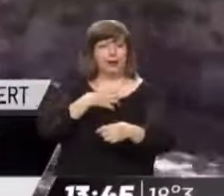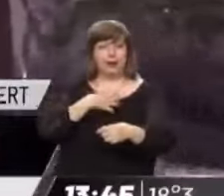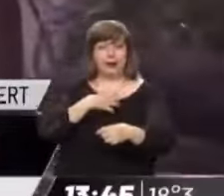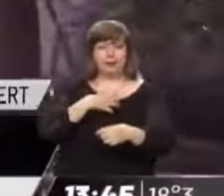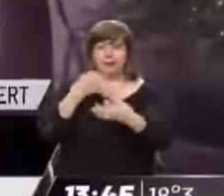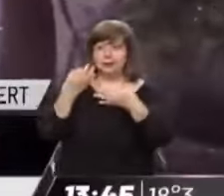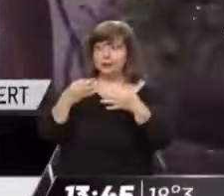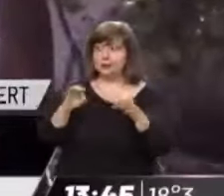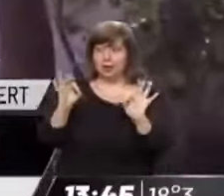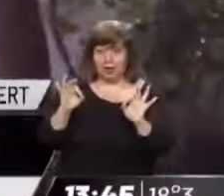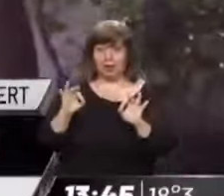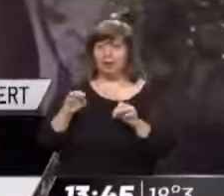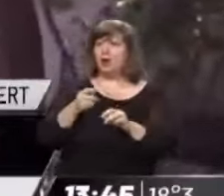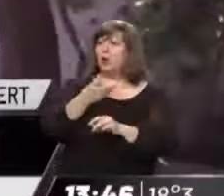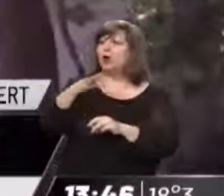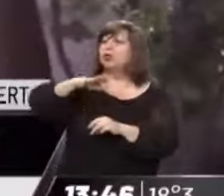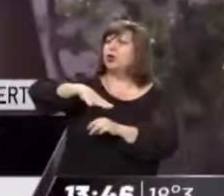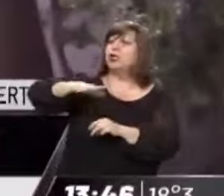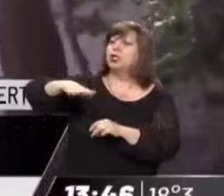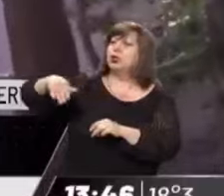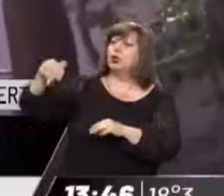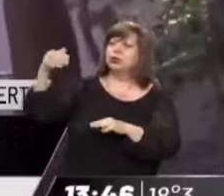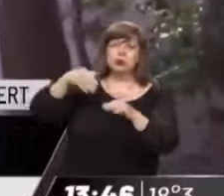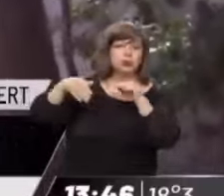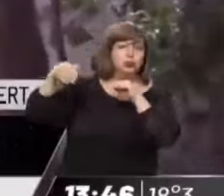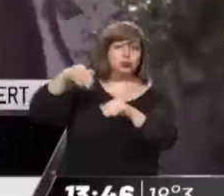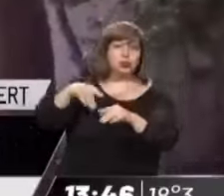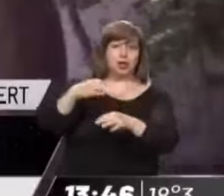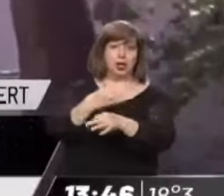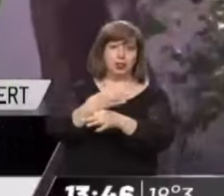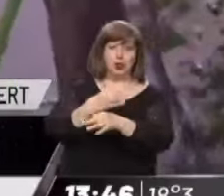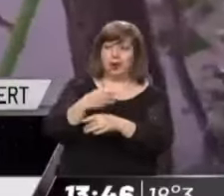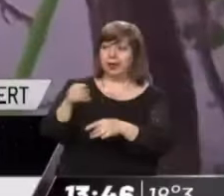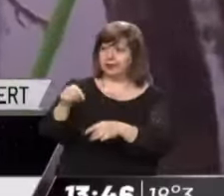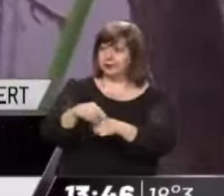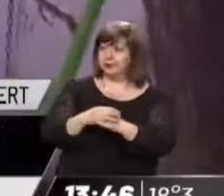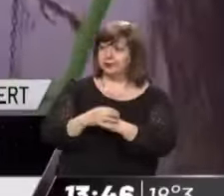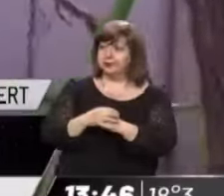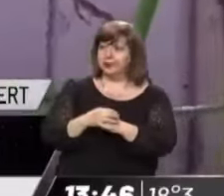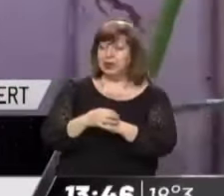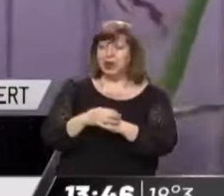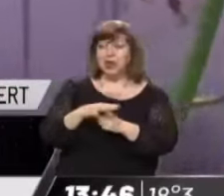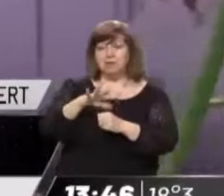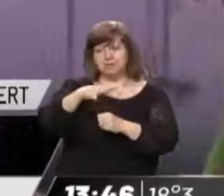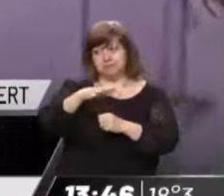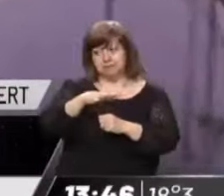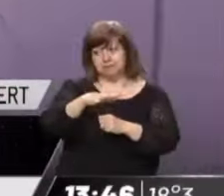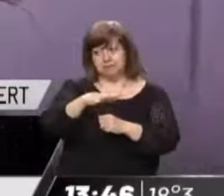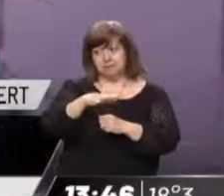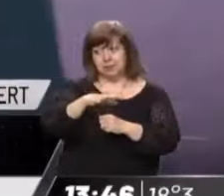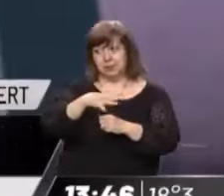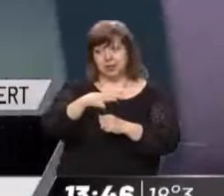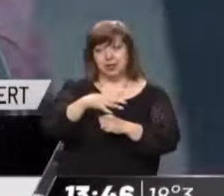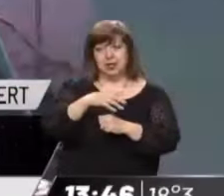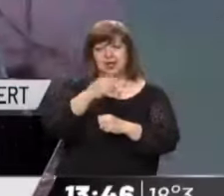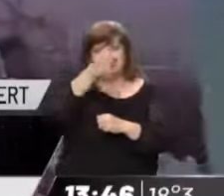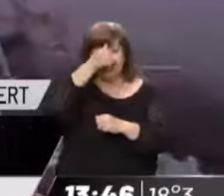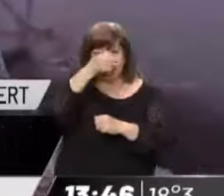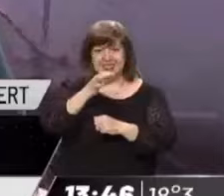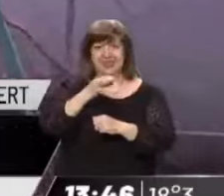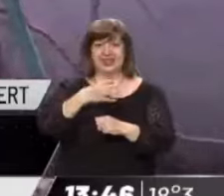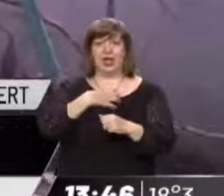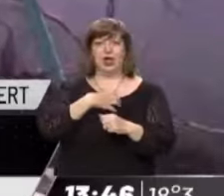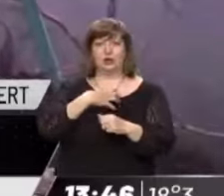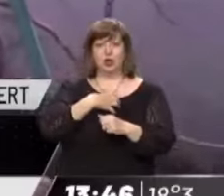todo pensando que hay chicos Cuántos chicos vienen a este lugar y que ahora no tienen clases y tenemos aproximadamente poco más de 60